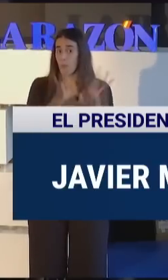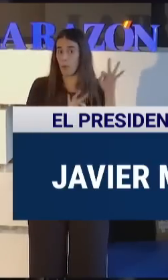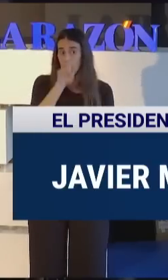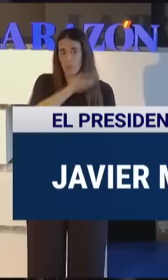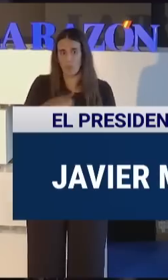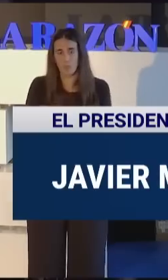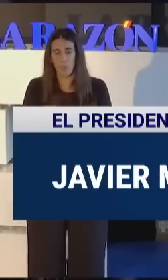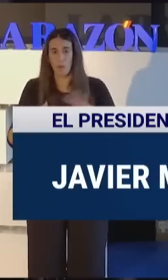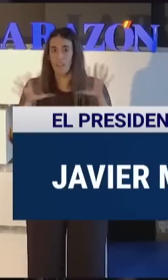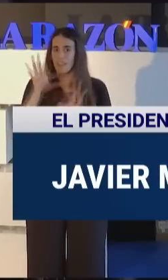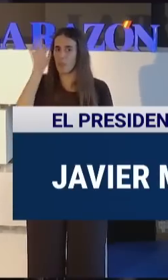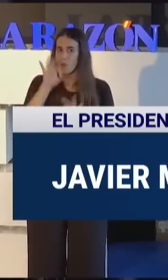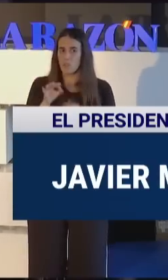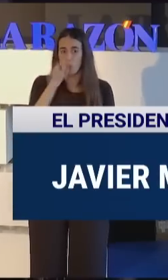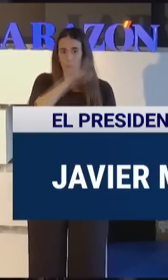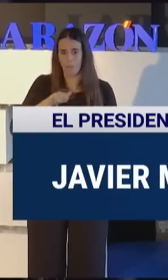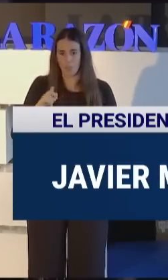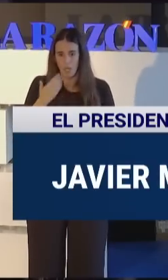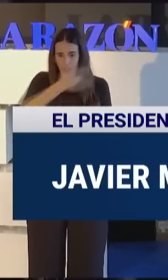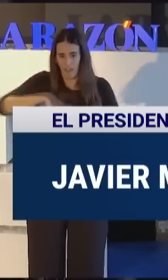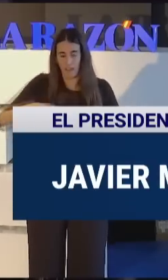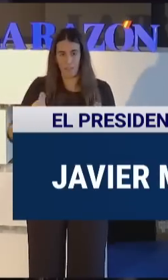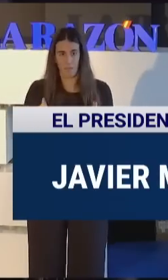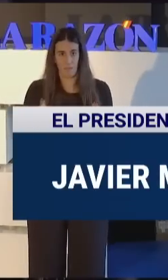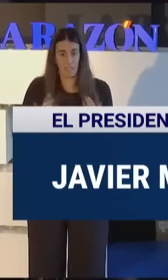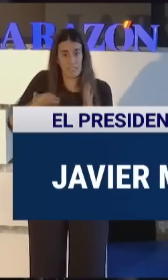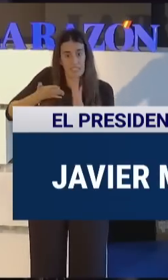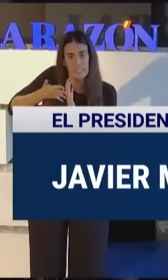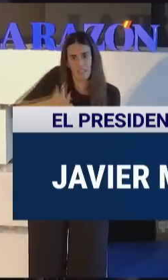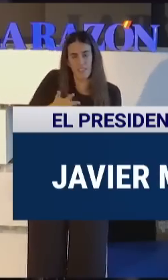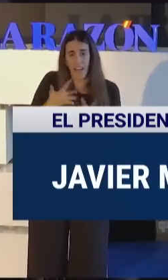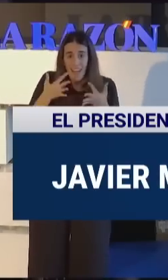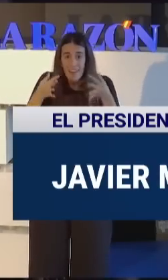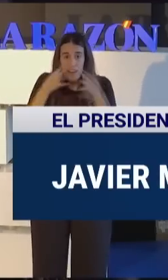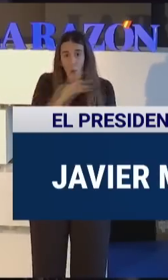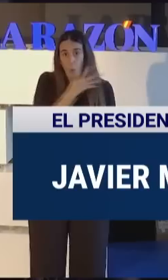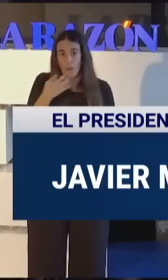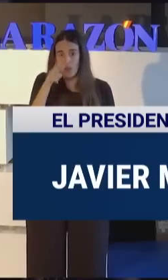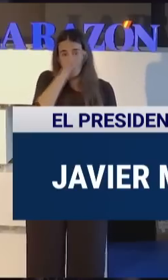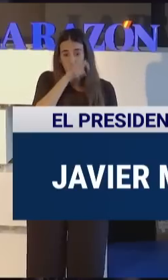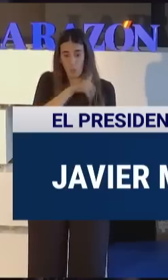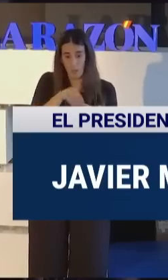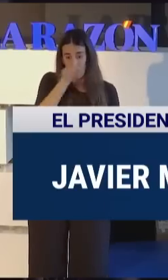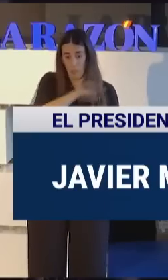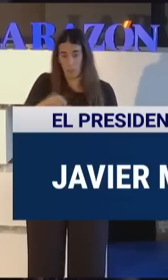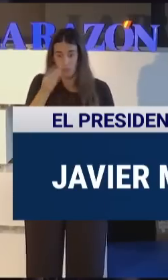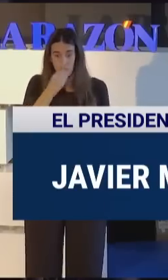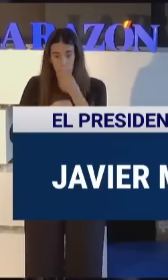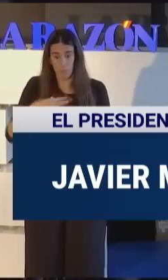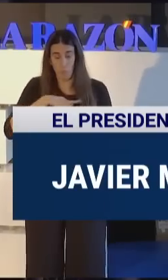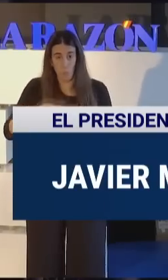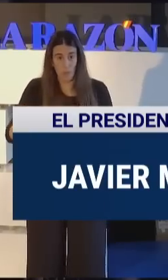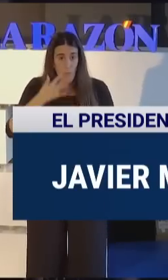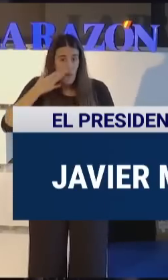pobres, más de 10% de indigentes. Es decir, en el país que produce alimentos para 400 millones de seres humanos, con